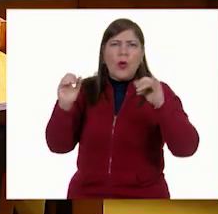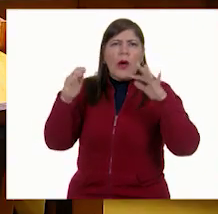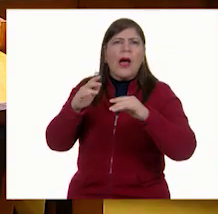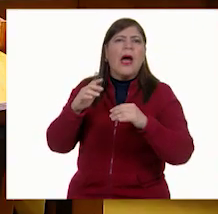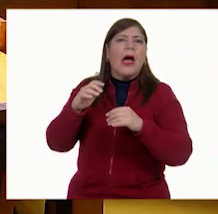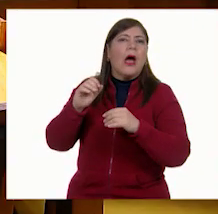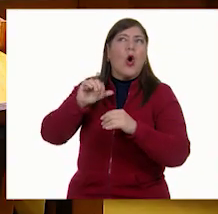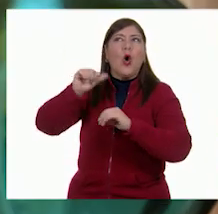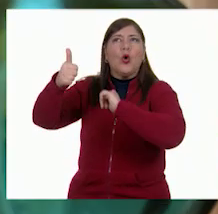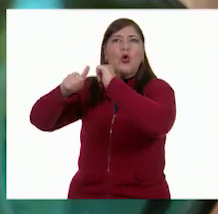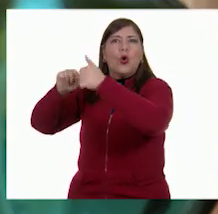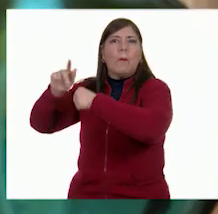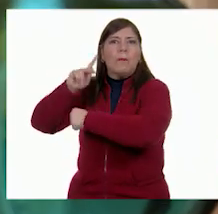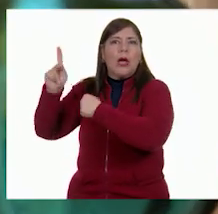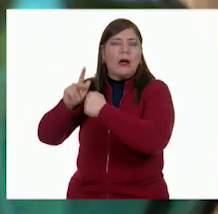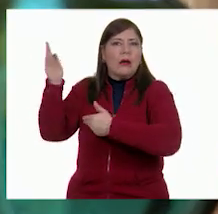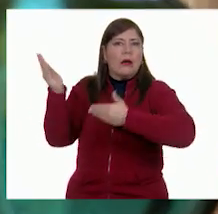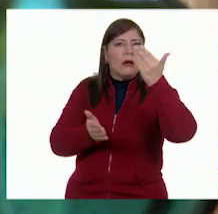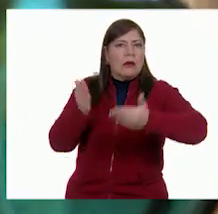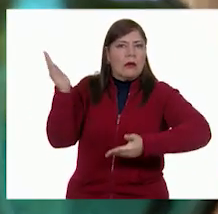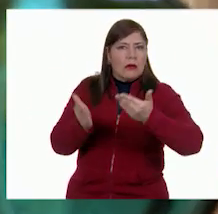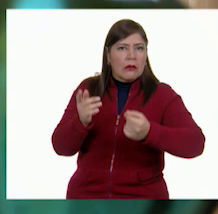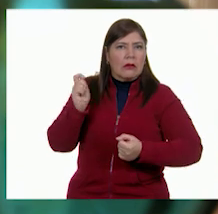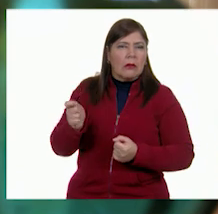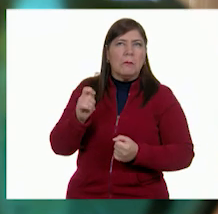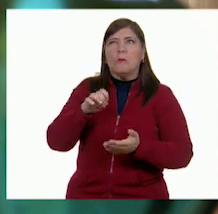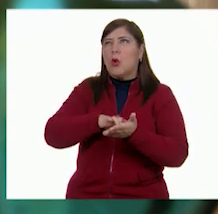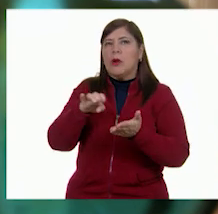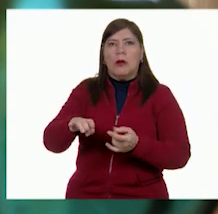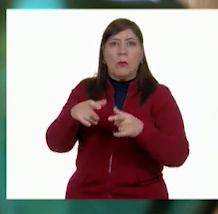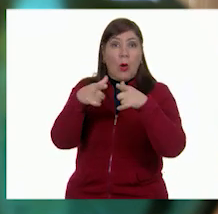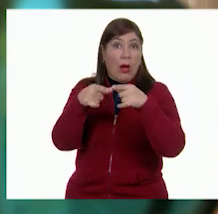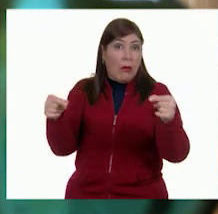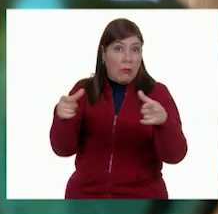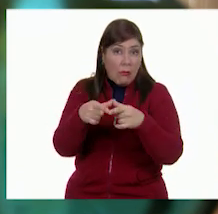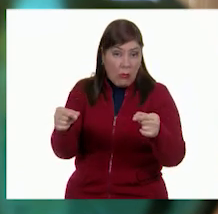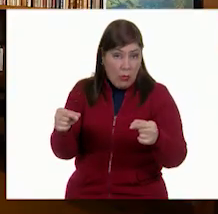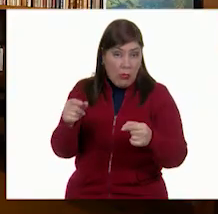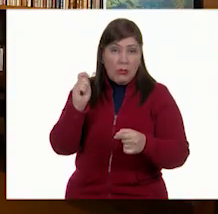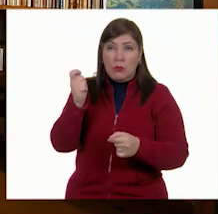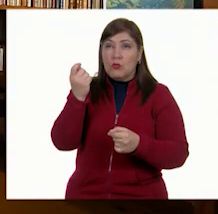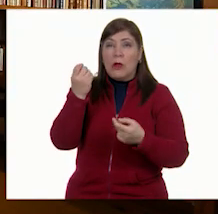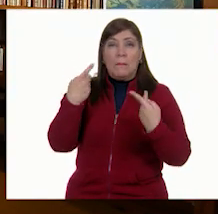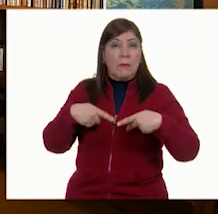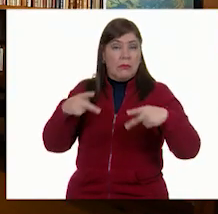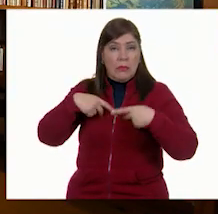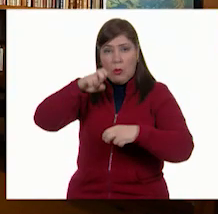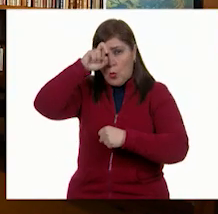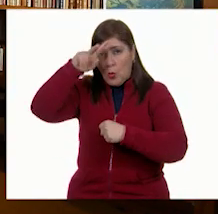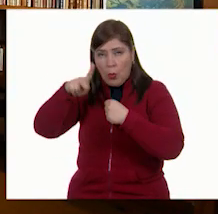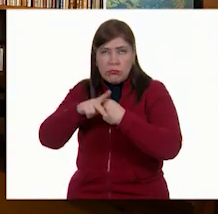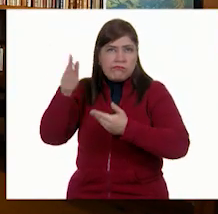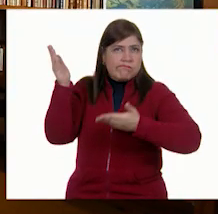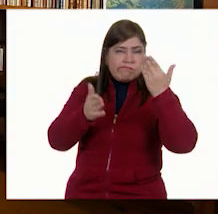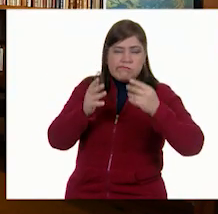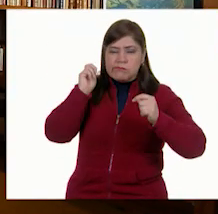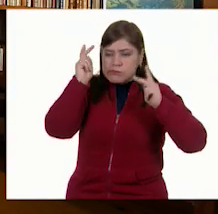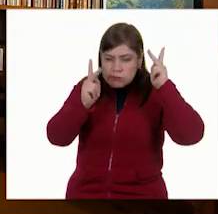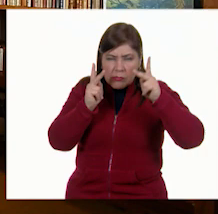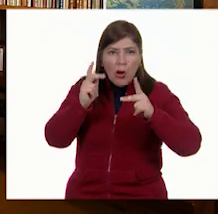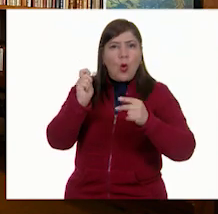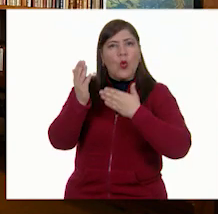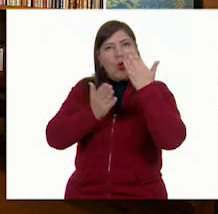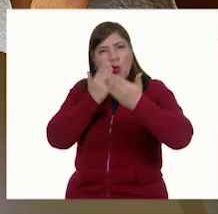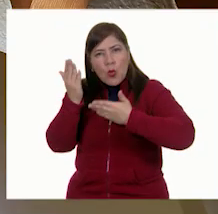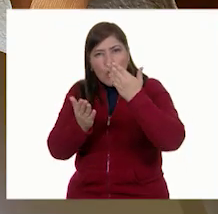que viene, mucha gente, por ejemplo, que viene de Japón, muchos europeos, la mayor parte de ellos estudiantes de